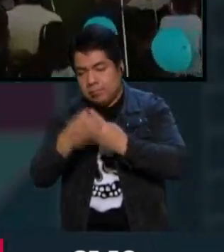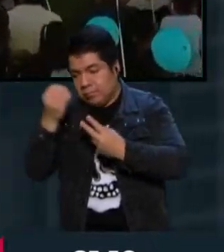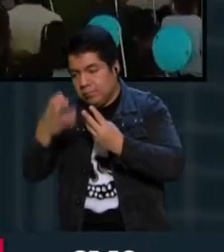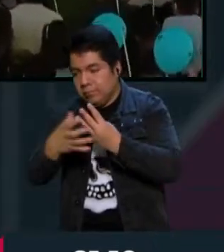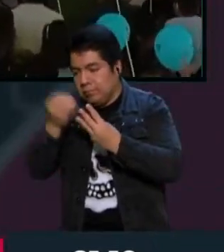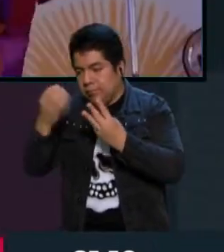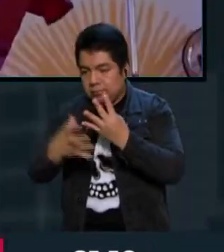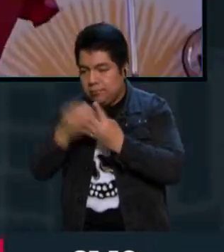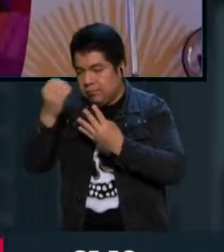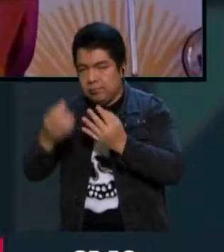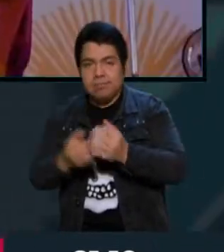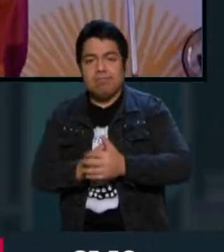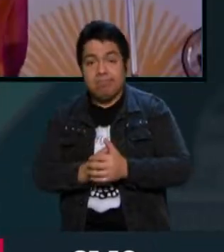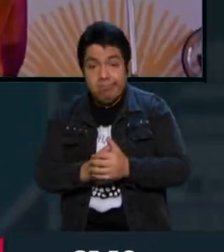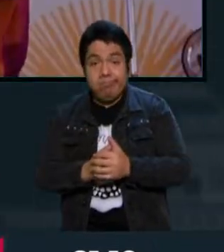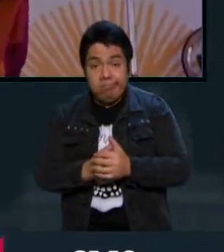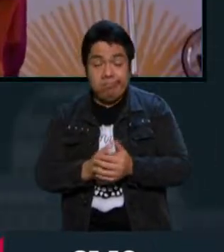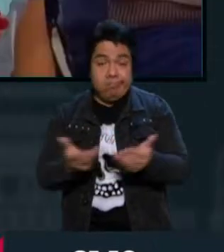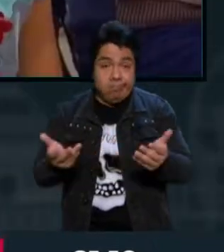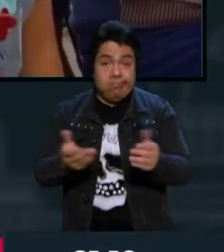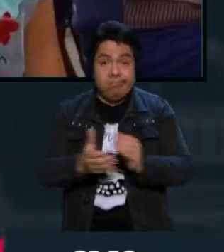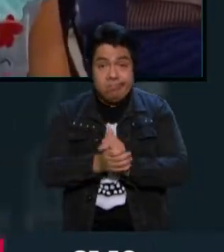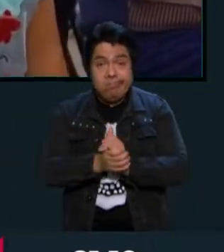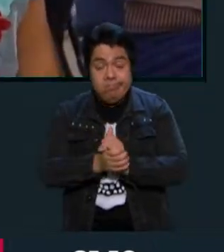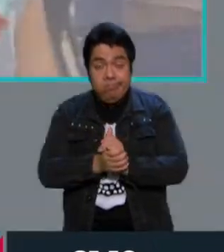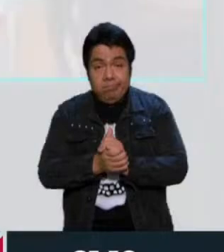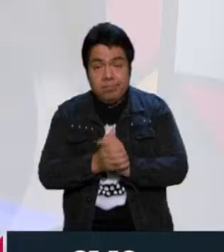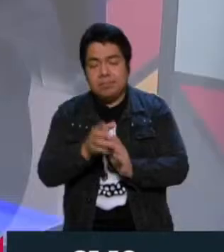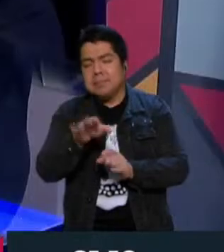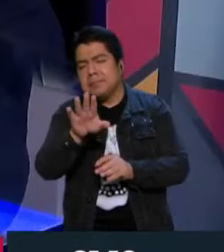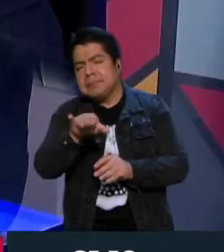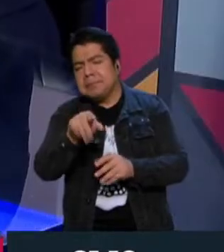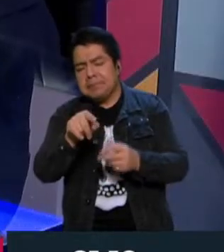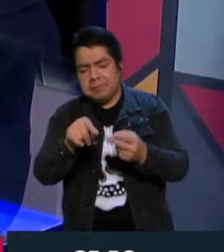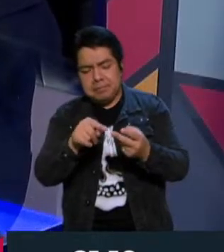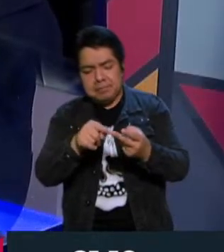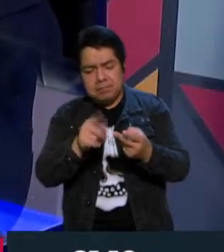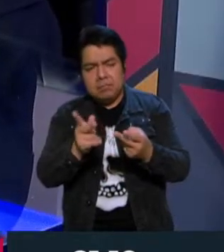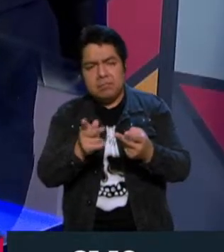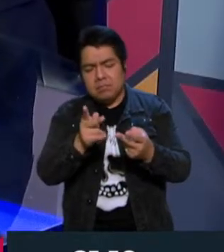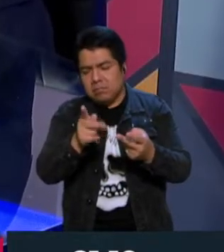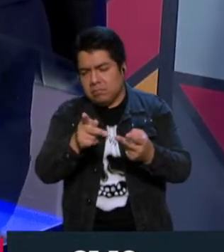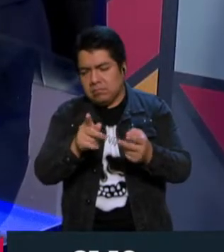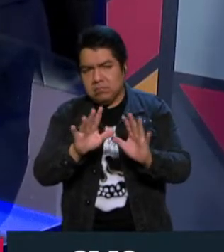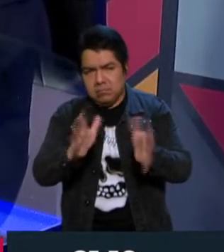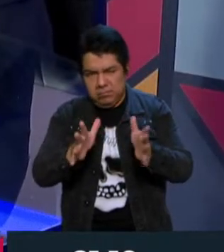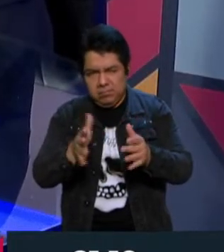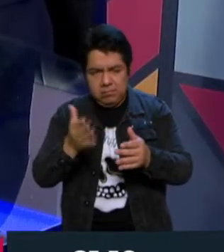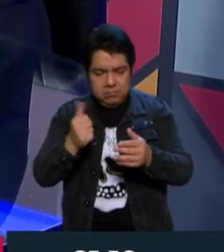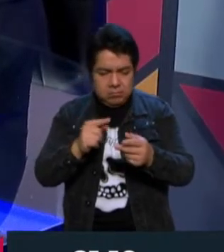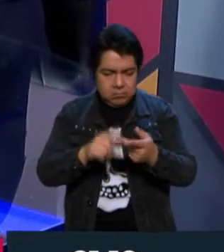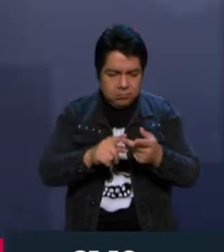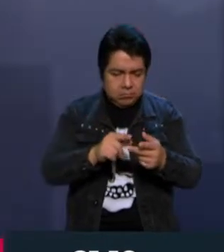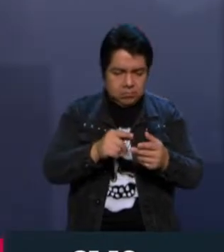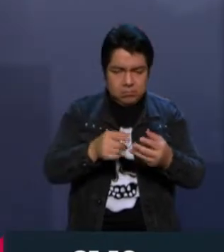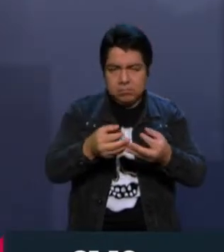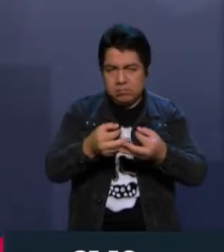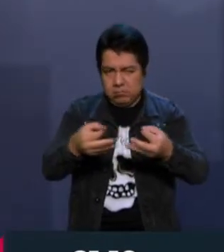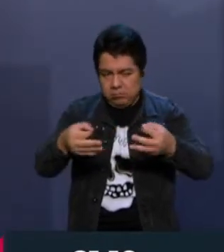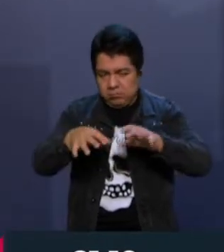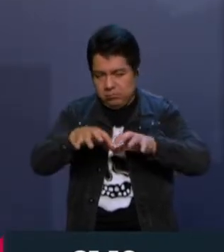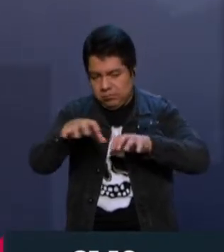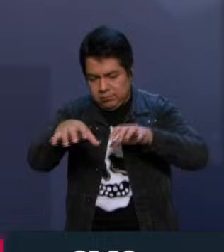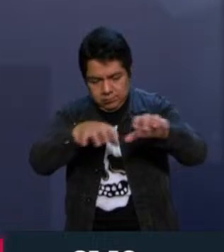viendo cuáles van a ser los acentos Exacto. de la administración, pero también me gustaría preguntarte, ya hablamos de una territorialización, ya me